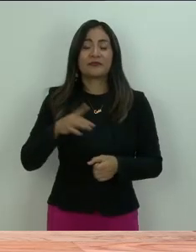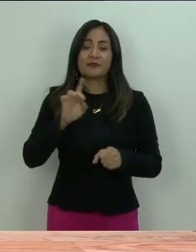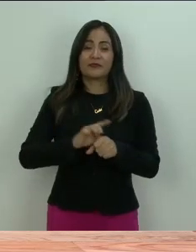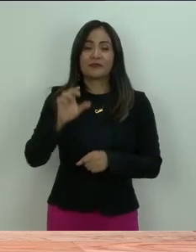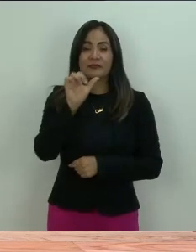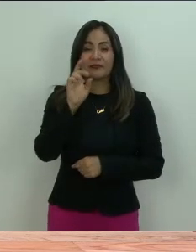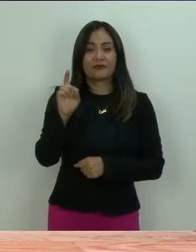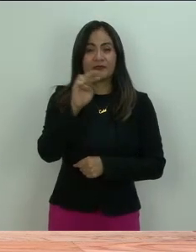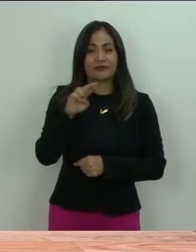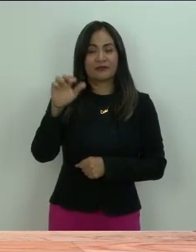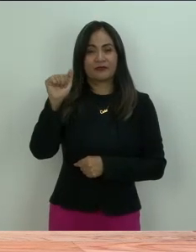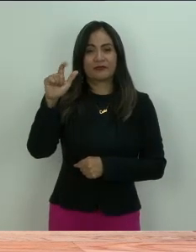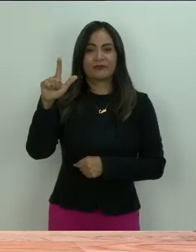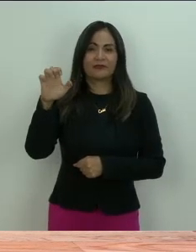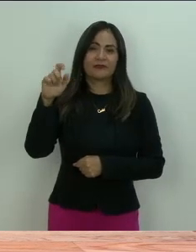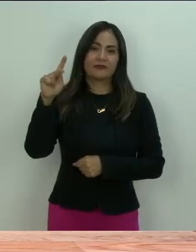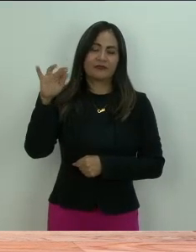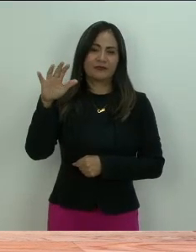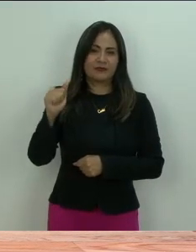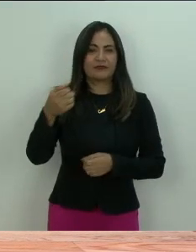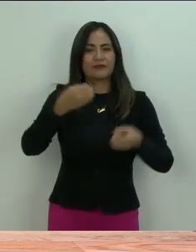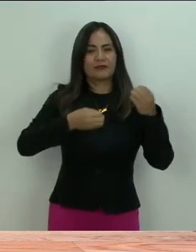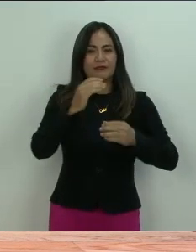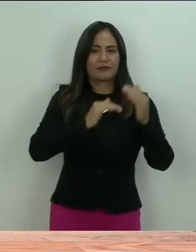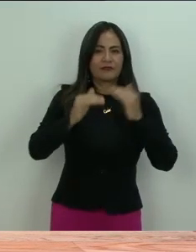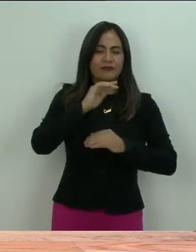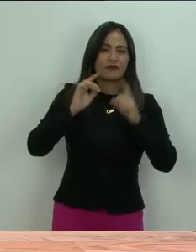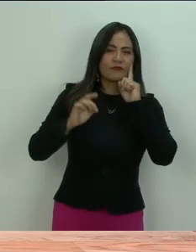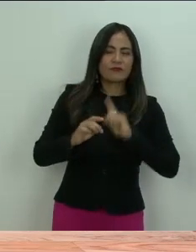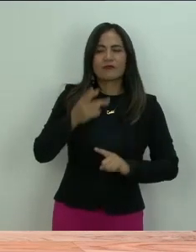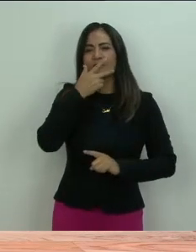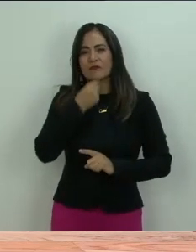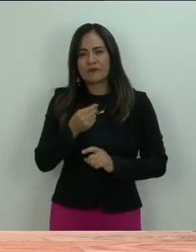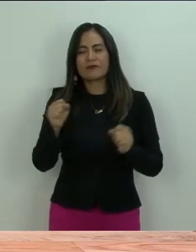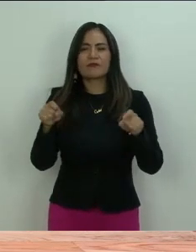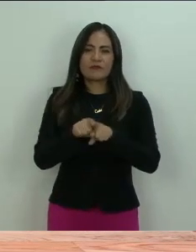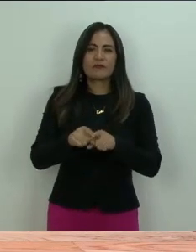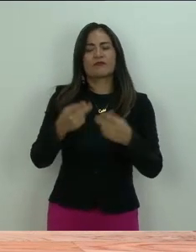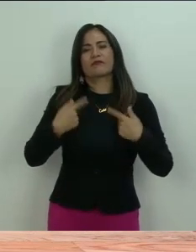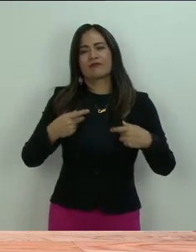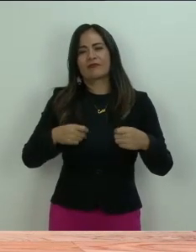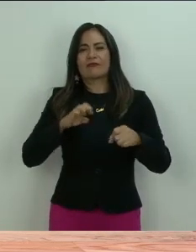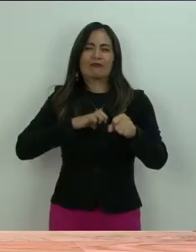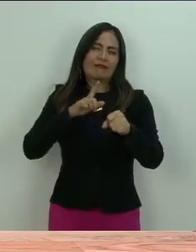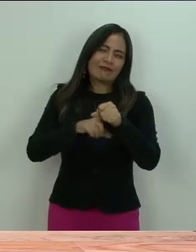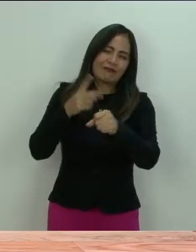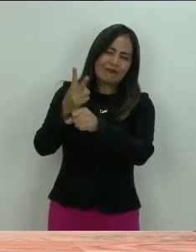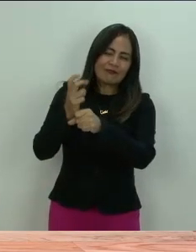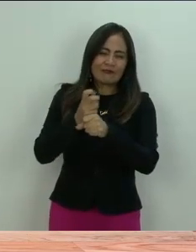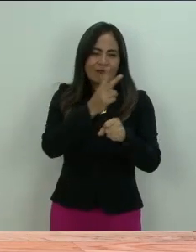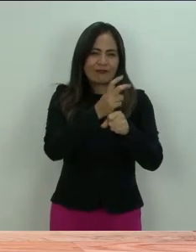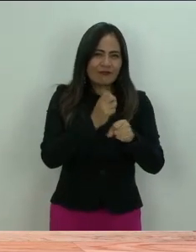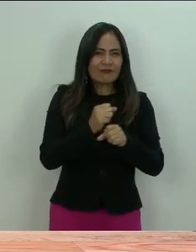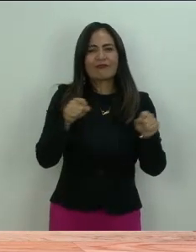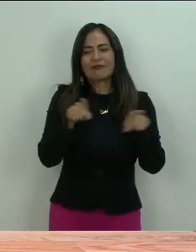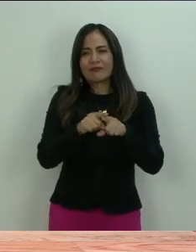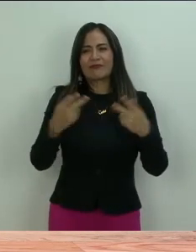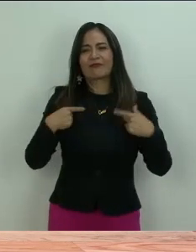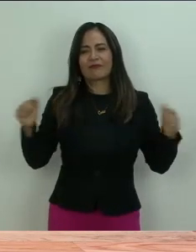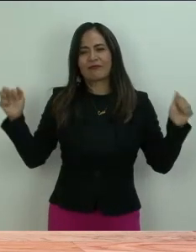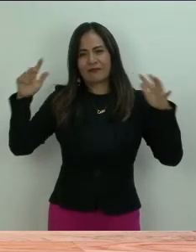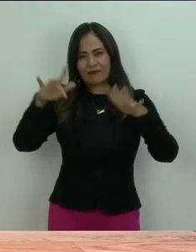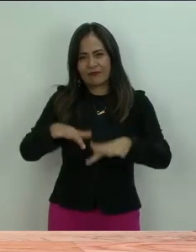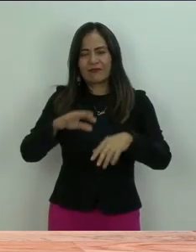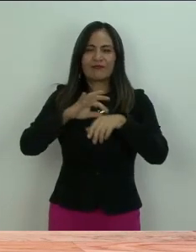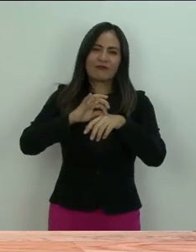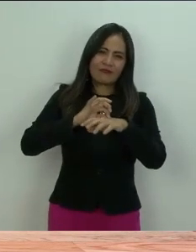doctora Leticia Bonifaz Alfonso, magistradas, magistrados, invitados especiales y público presencial y virtual que nos